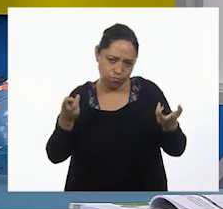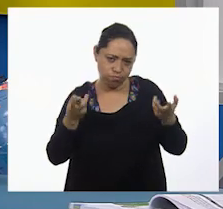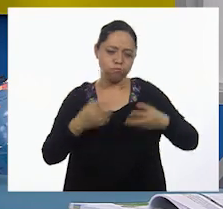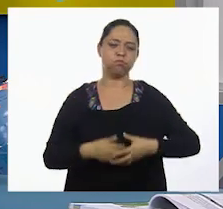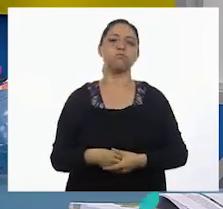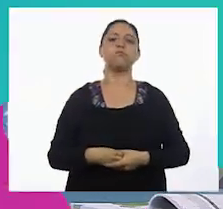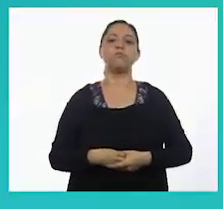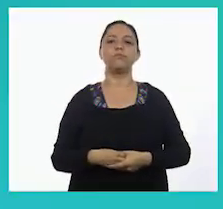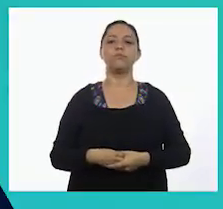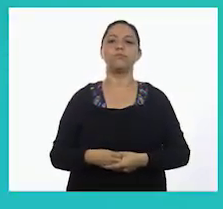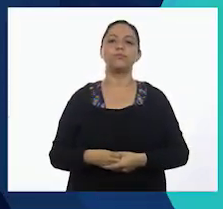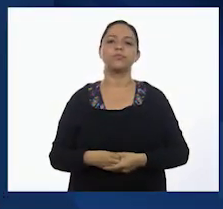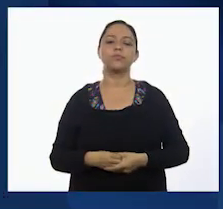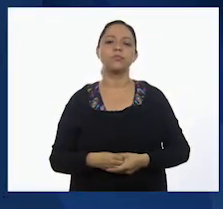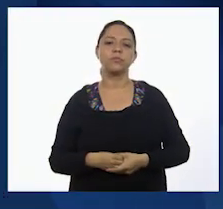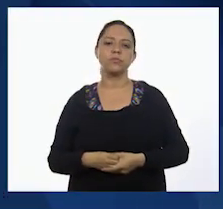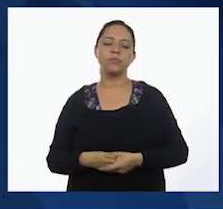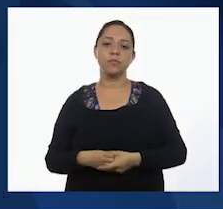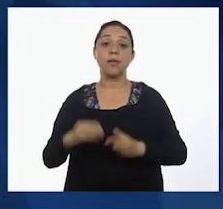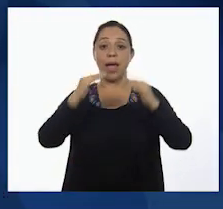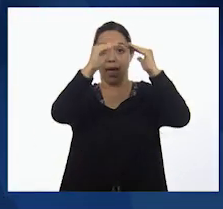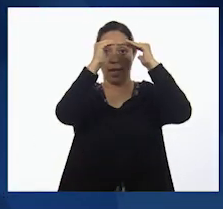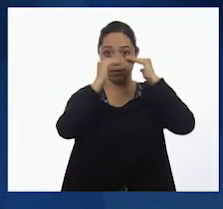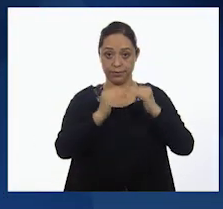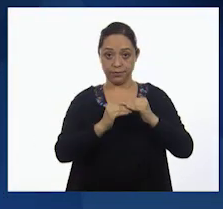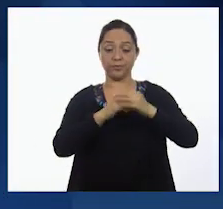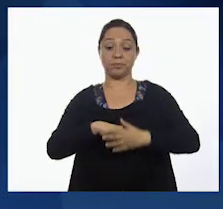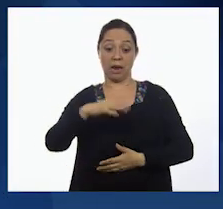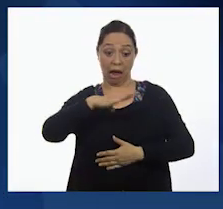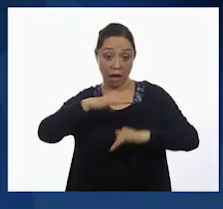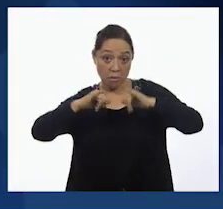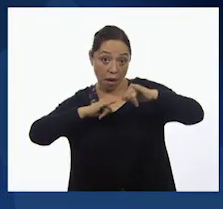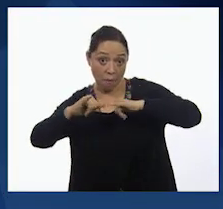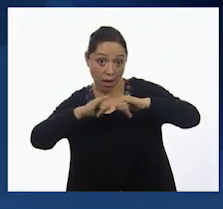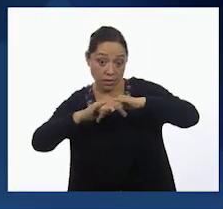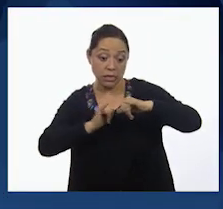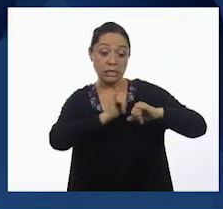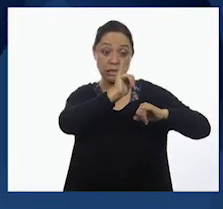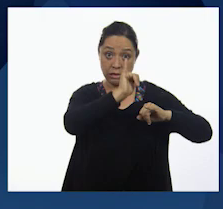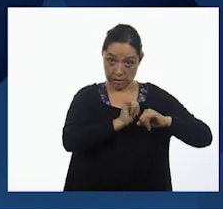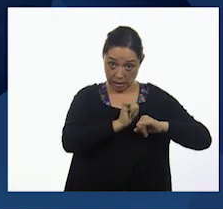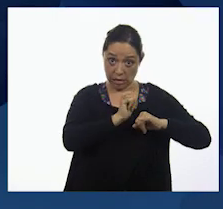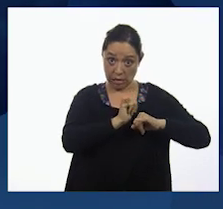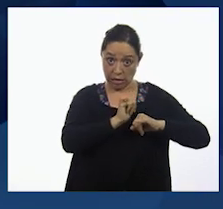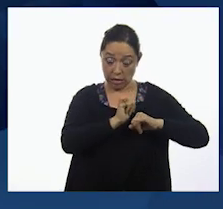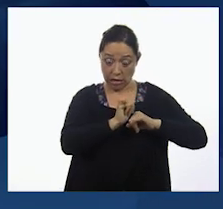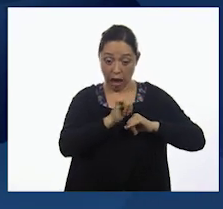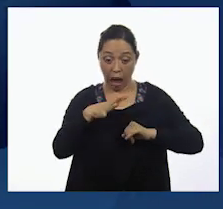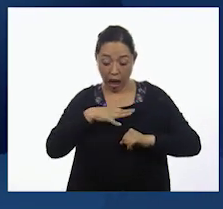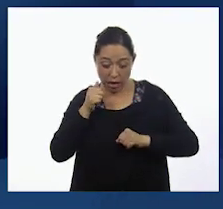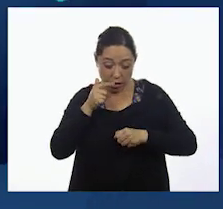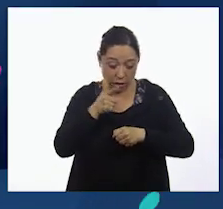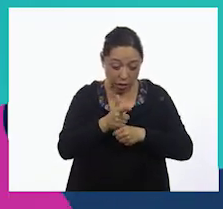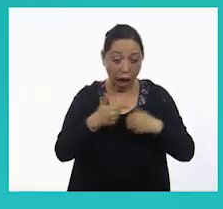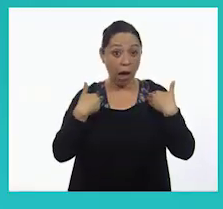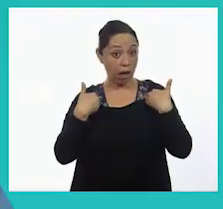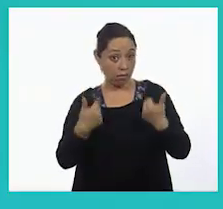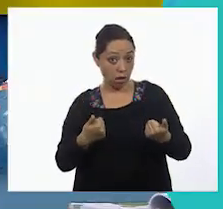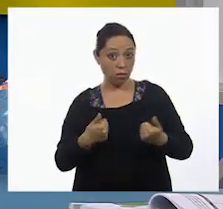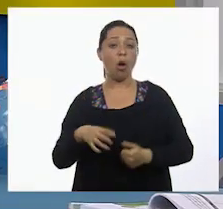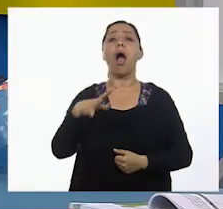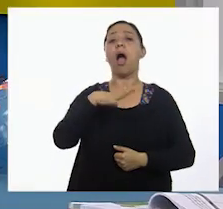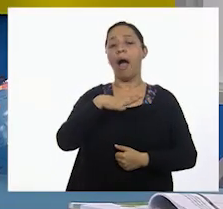la siguiente, María. Pregunta, ¿tiene mapas? Si es así, ¿son fáciles de entender? Pues sí, tiene un